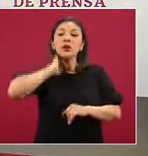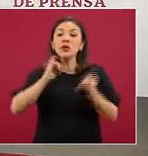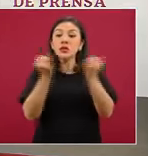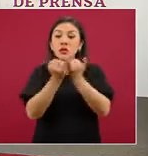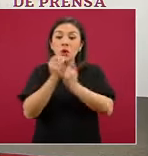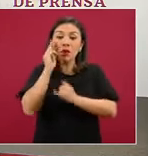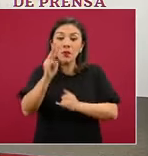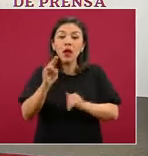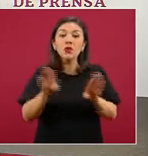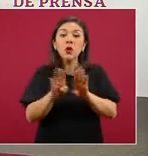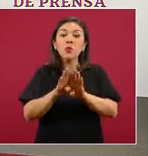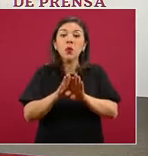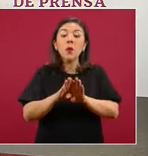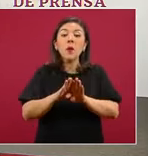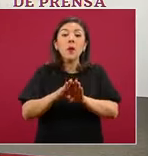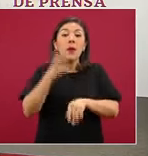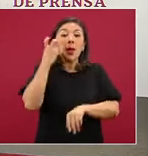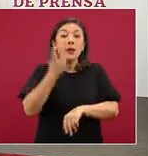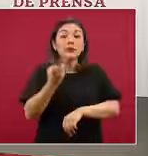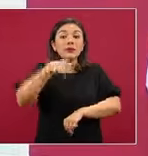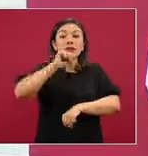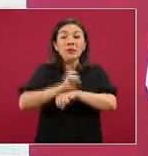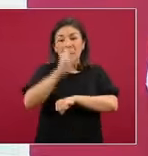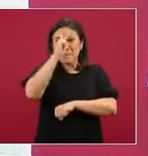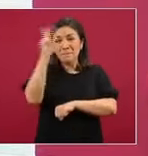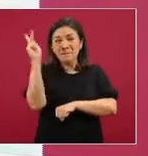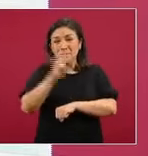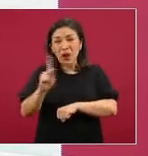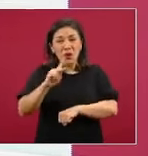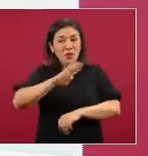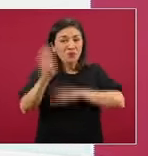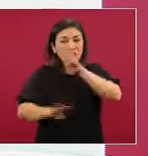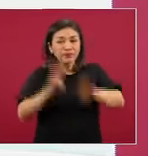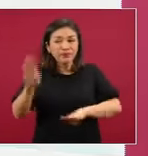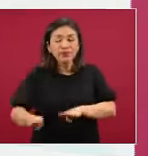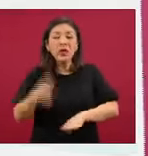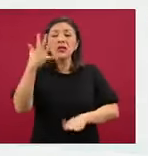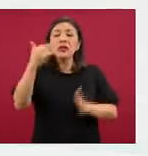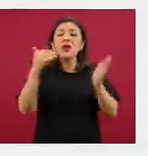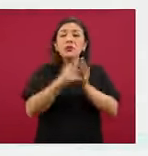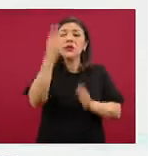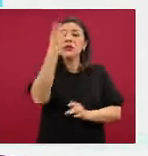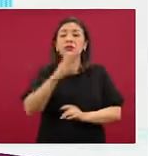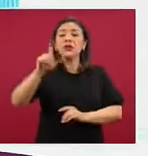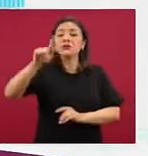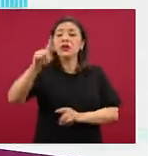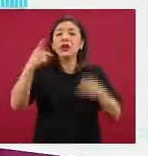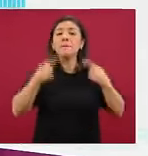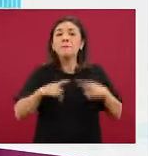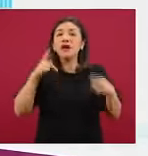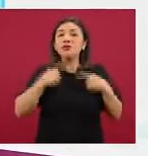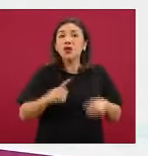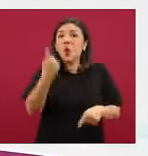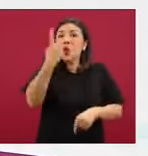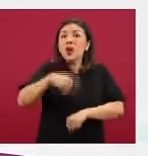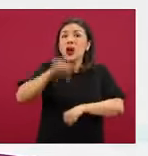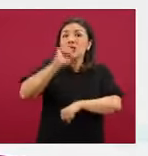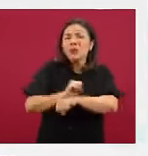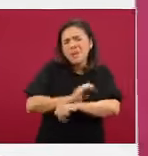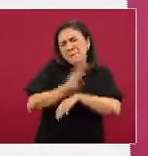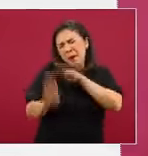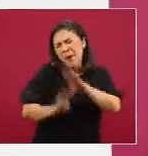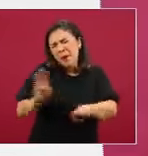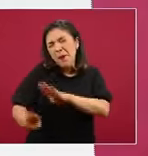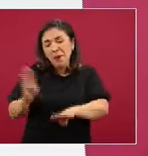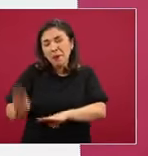el máximo semana de defunciones, fueron 5.370 en toda una semana, que fue en la semana 28,